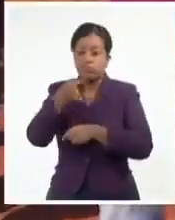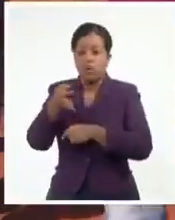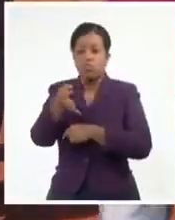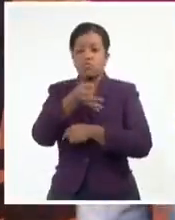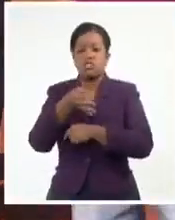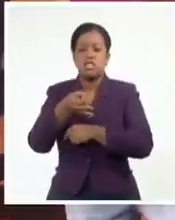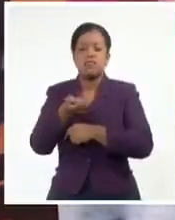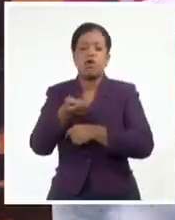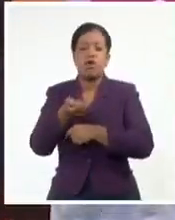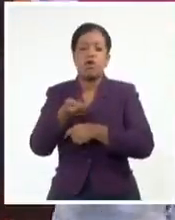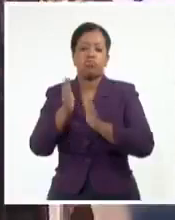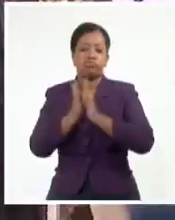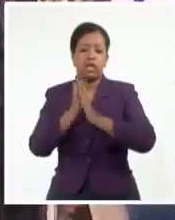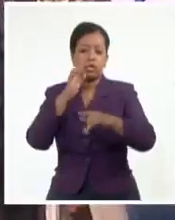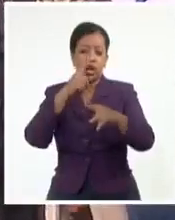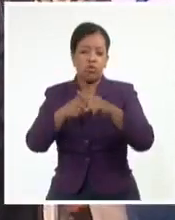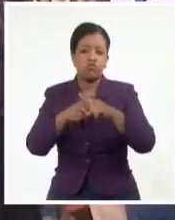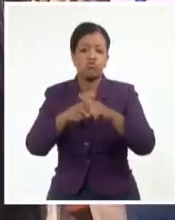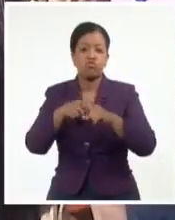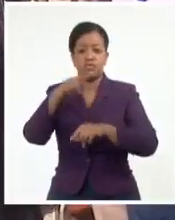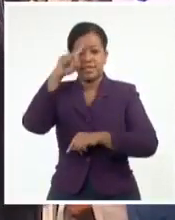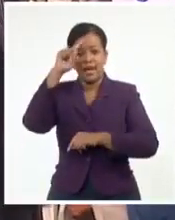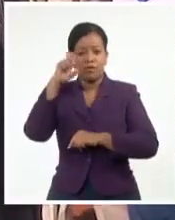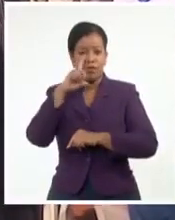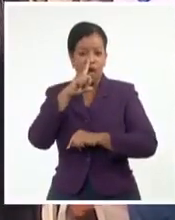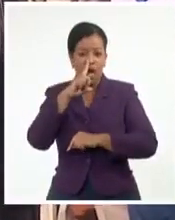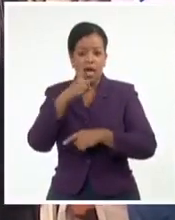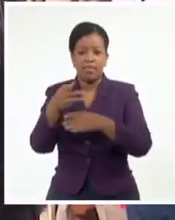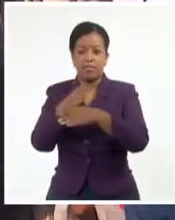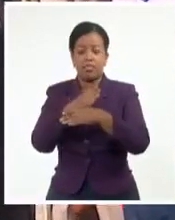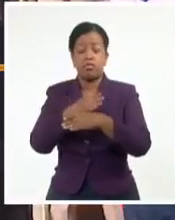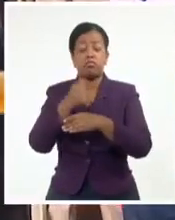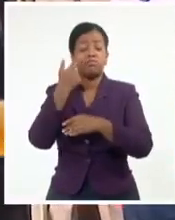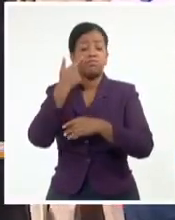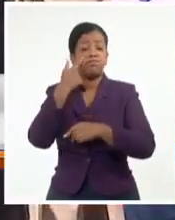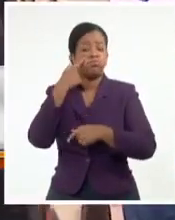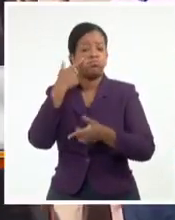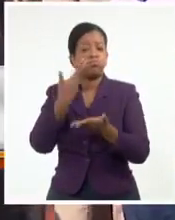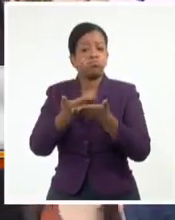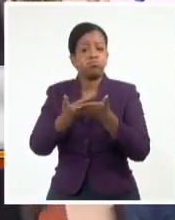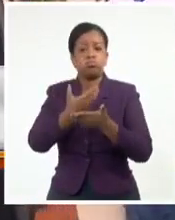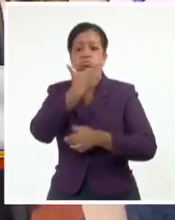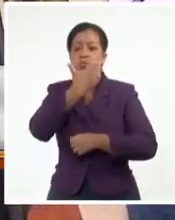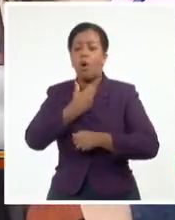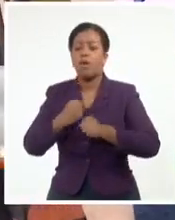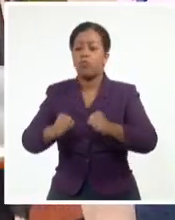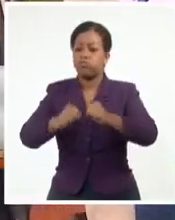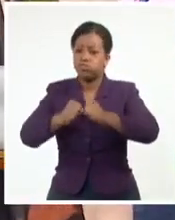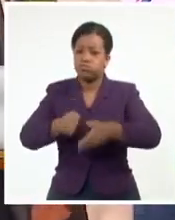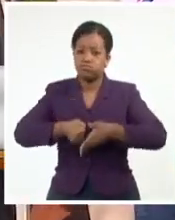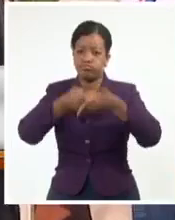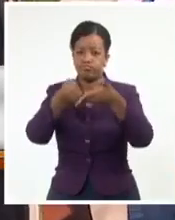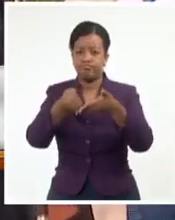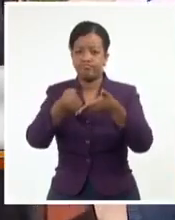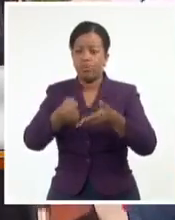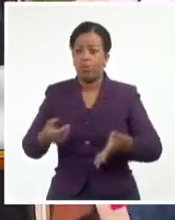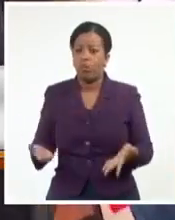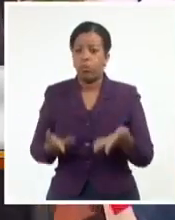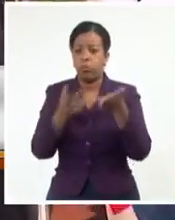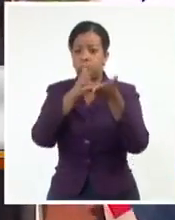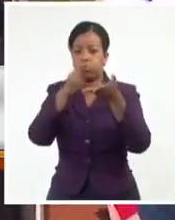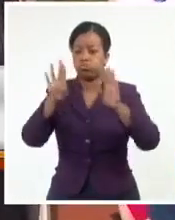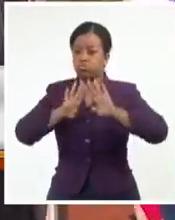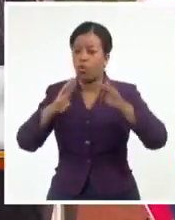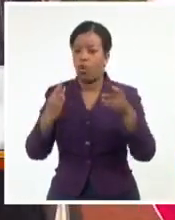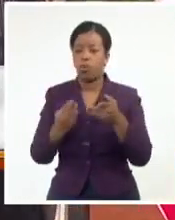del Norte y San Nicolás. Hoy los jóvenes están demostrando su fortaleza en la revolución, en todos los campos, en